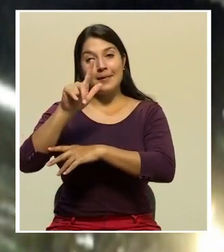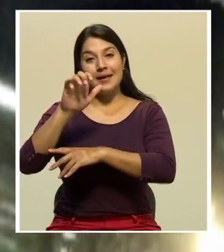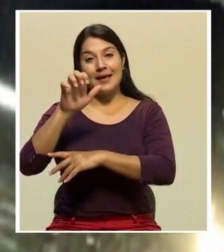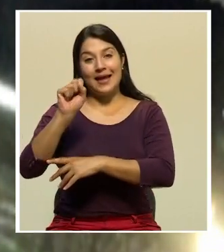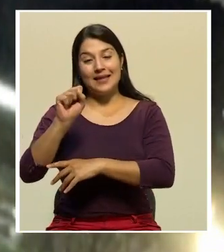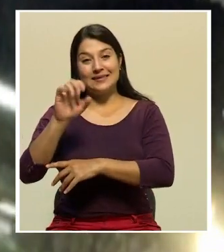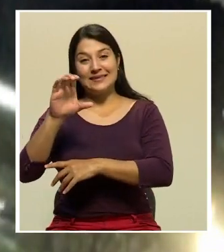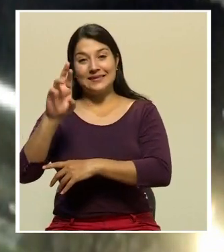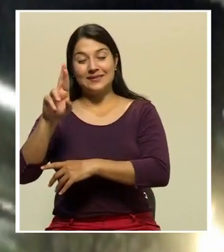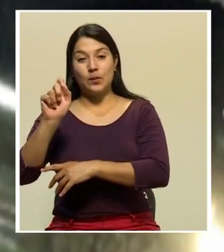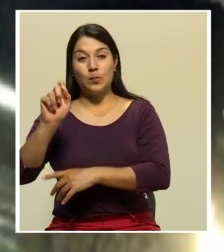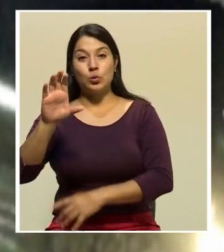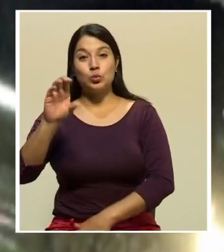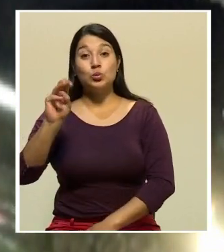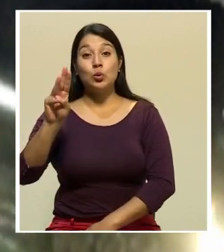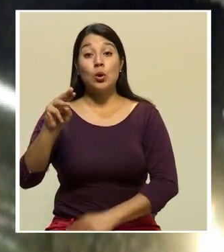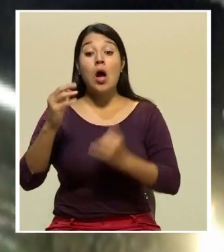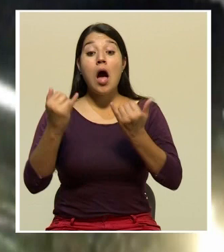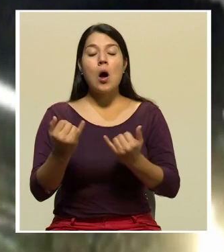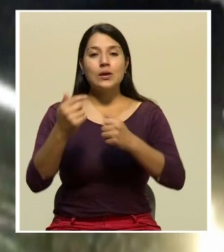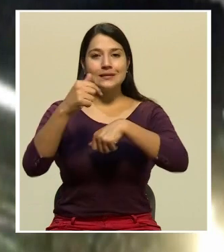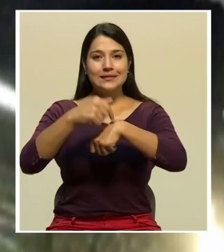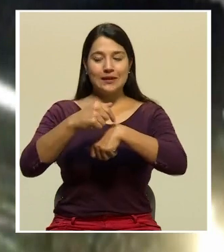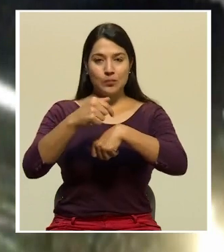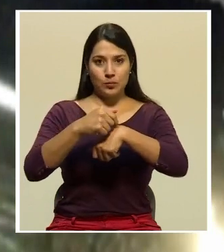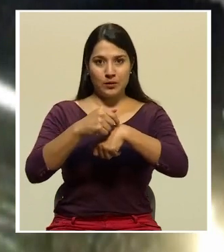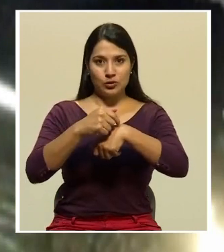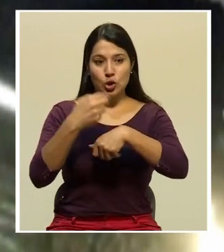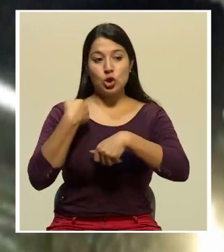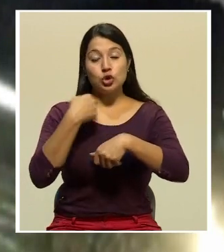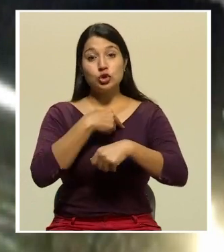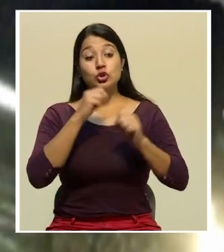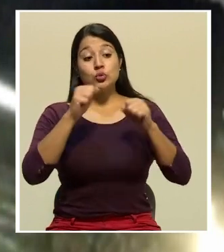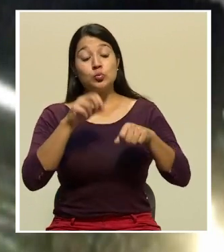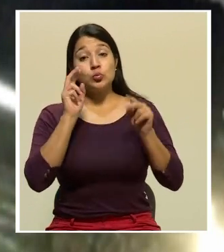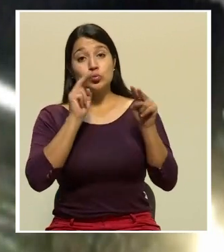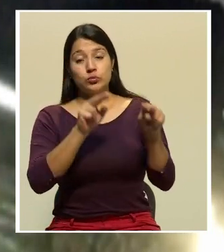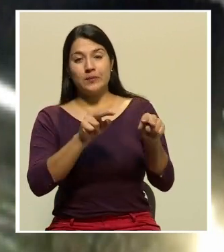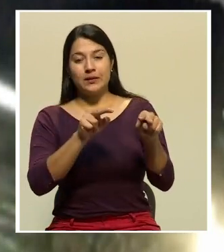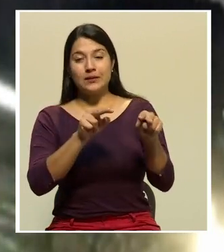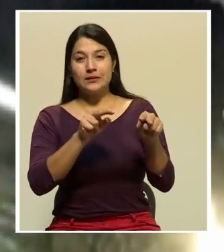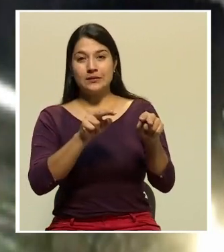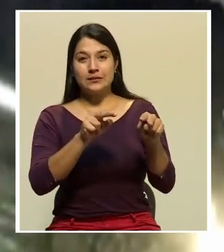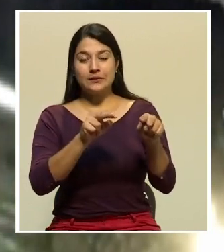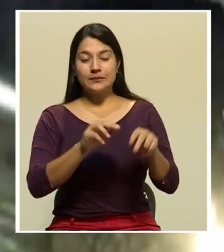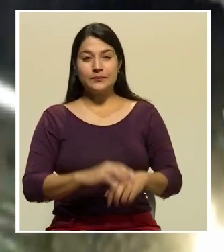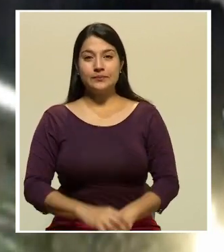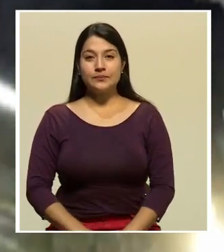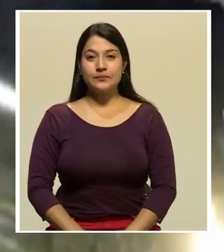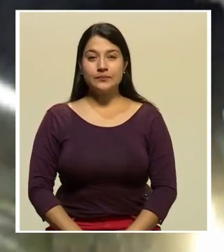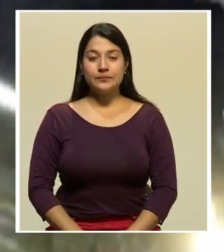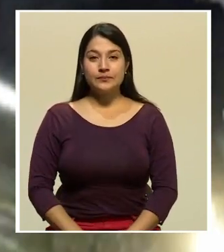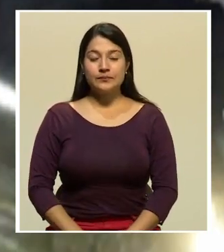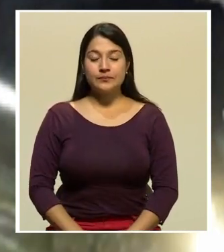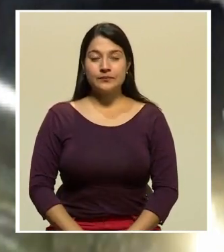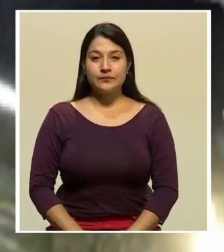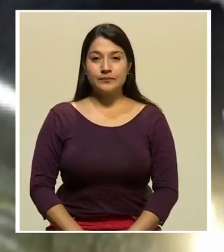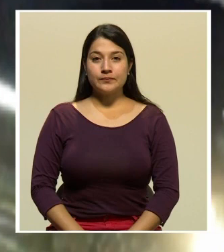cámarasvialescr.com. En este momento estamos observando